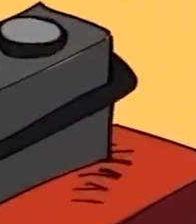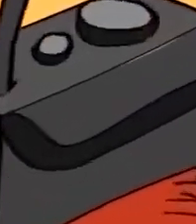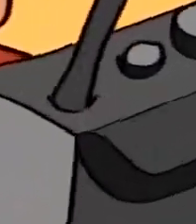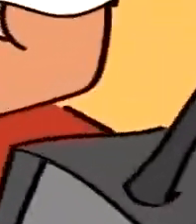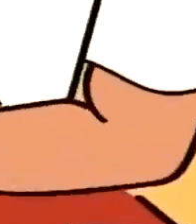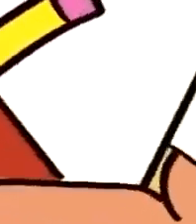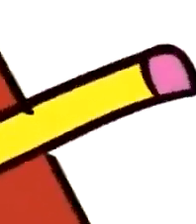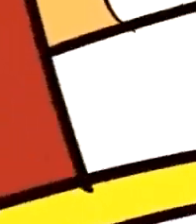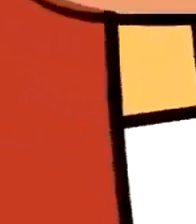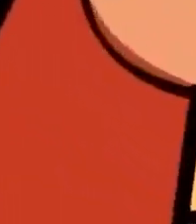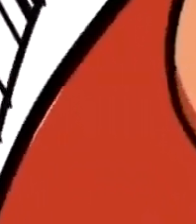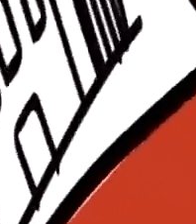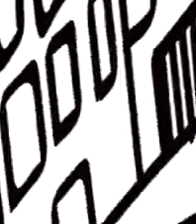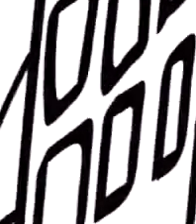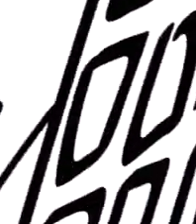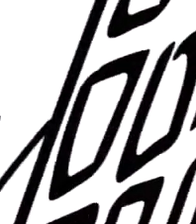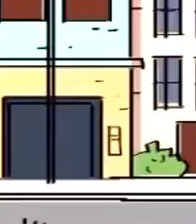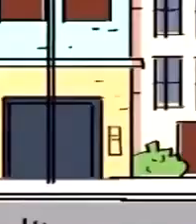i